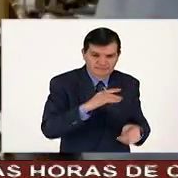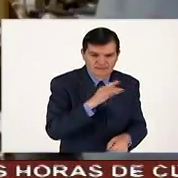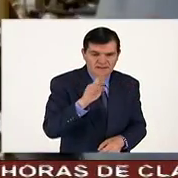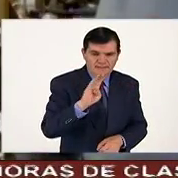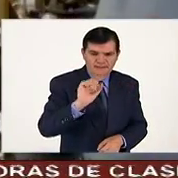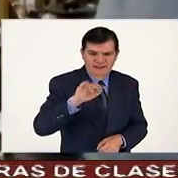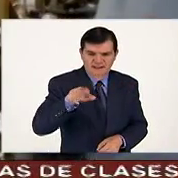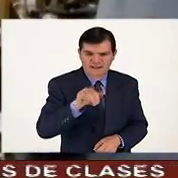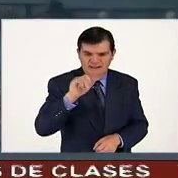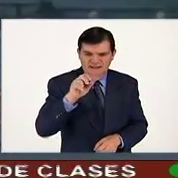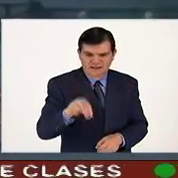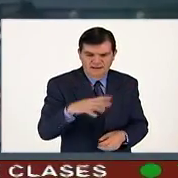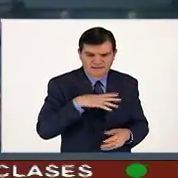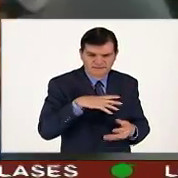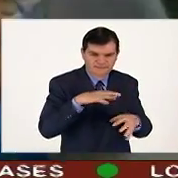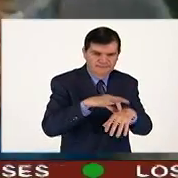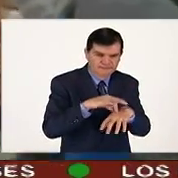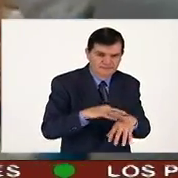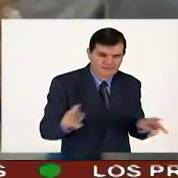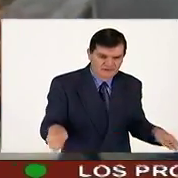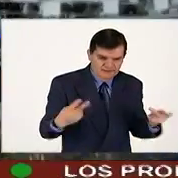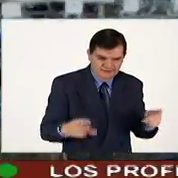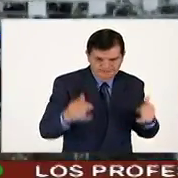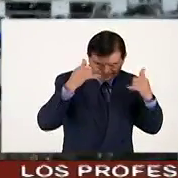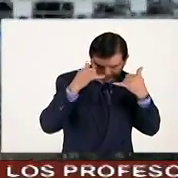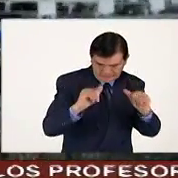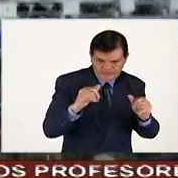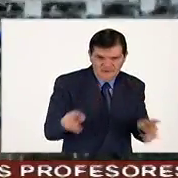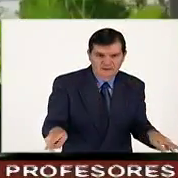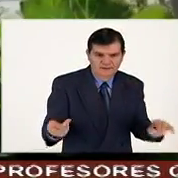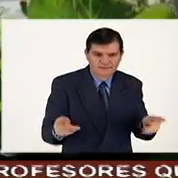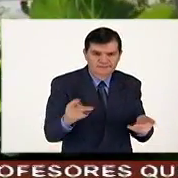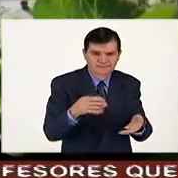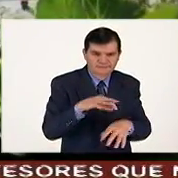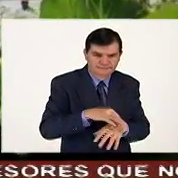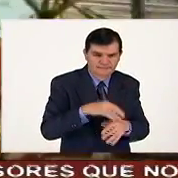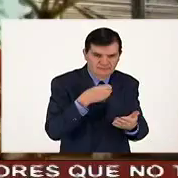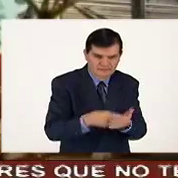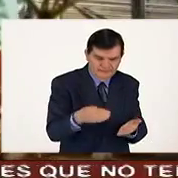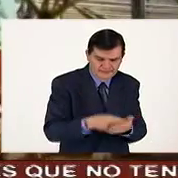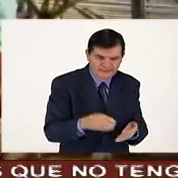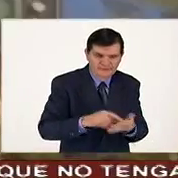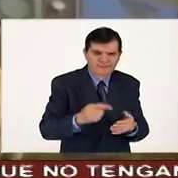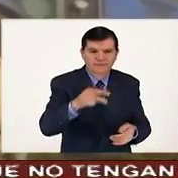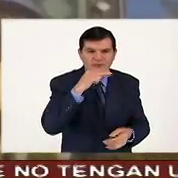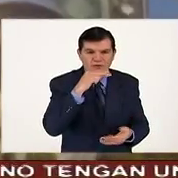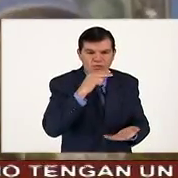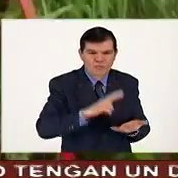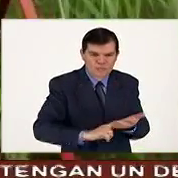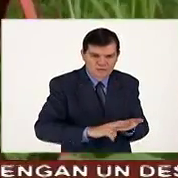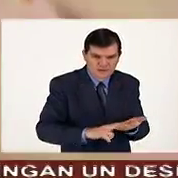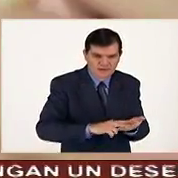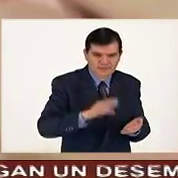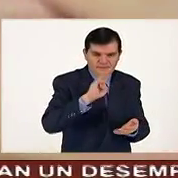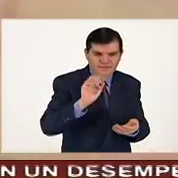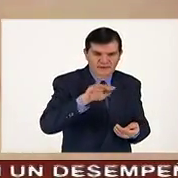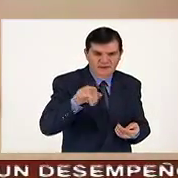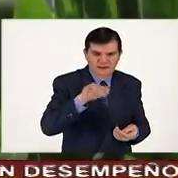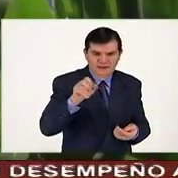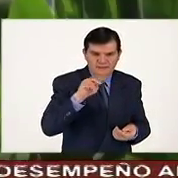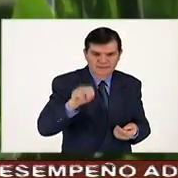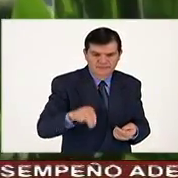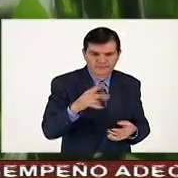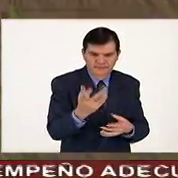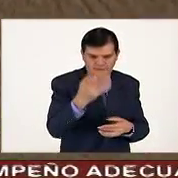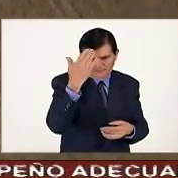Beijing productores de carne de res, de carne de cerdo, productores de aguacate, el señor Benjamín Grayev,